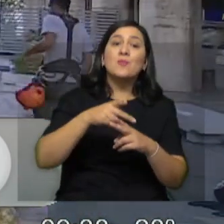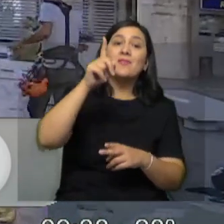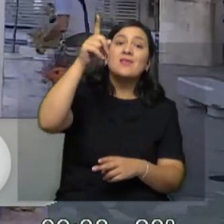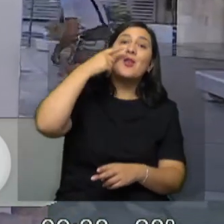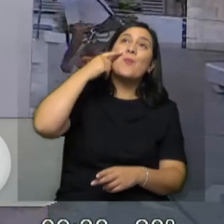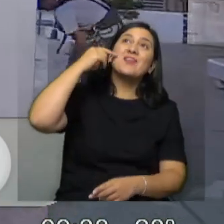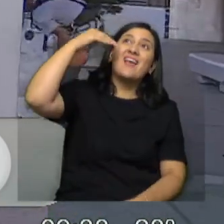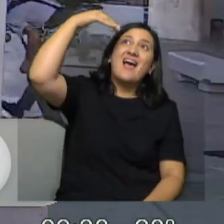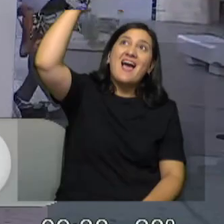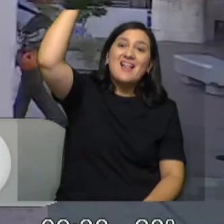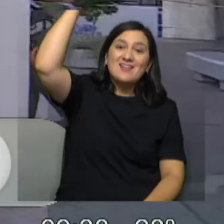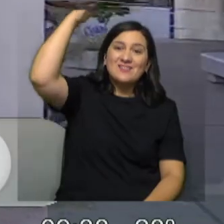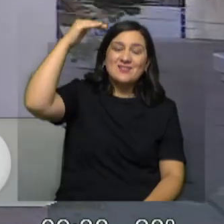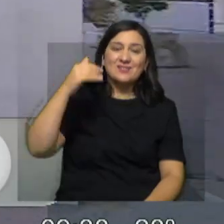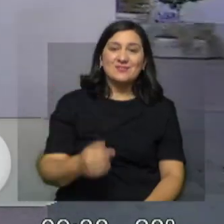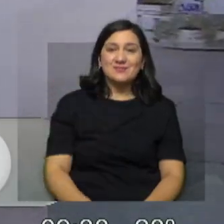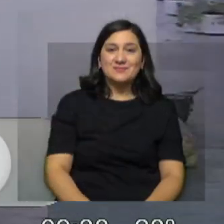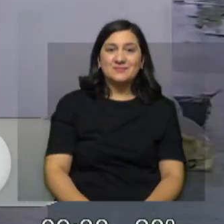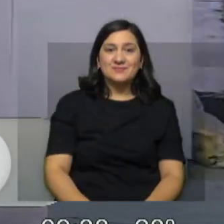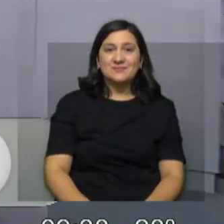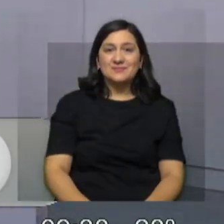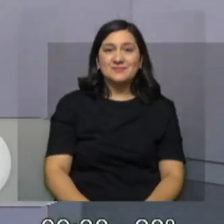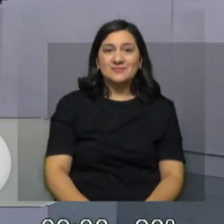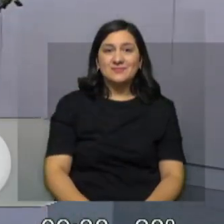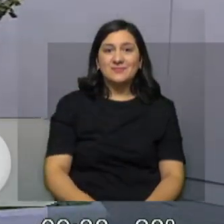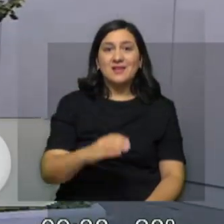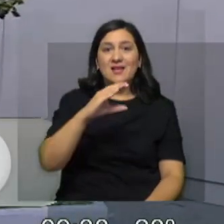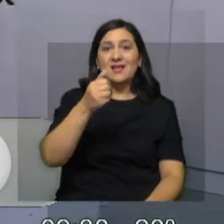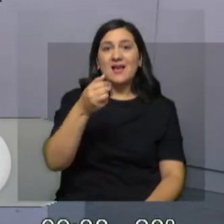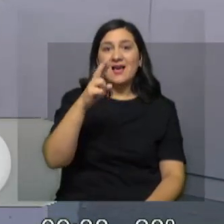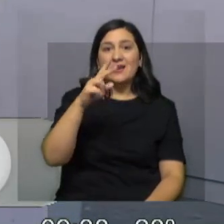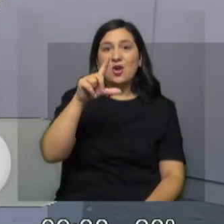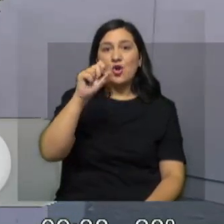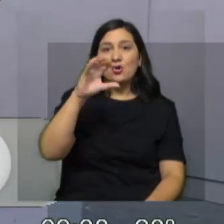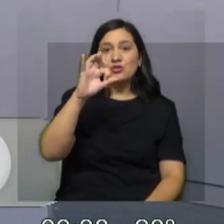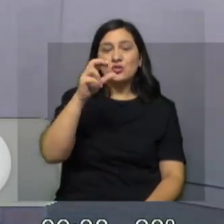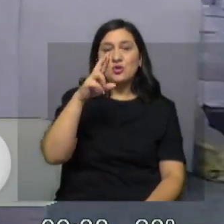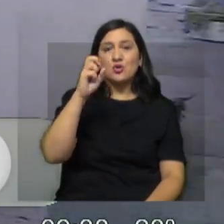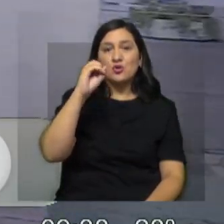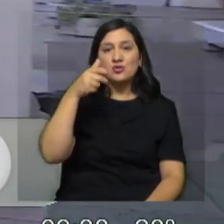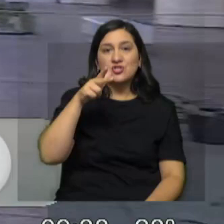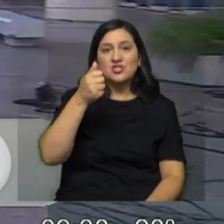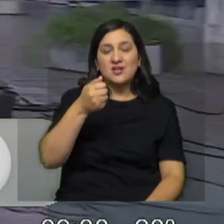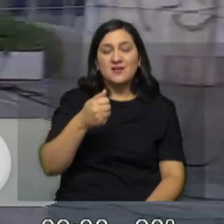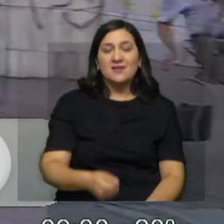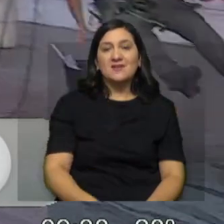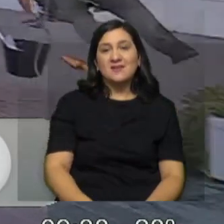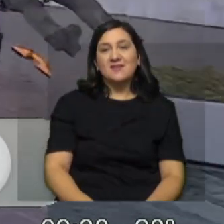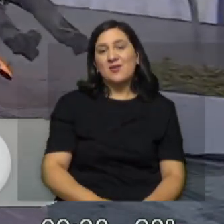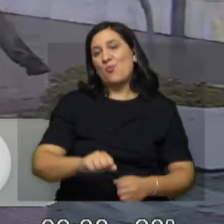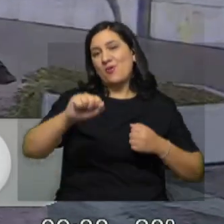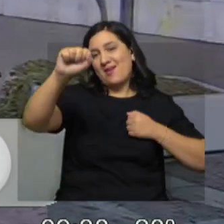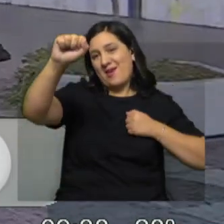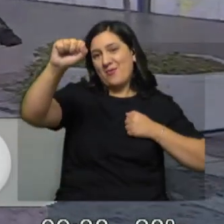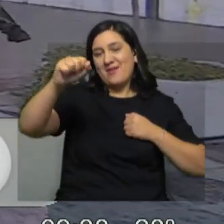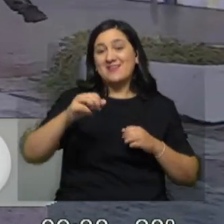ahí como en la silla voladora ahí metiéndole esto? Carlos Rocha, bien. Carlos Rocha, un héroe. Qué lindo, Carlos. Bueno,